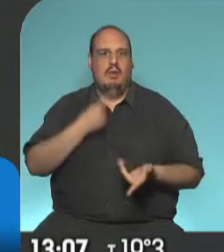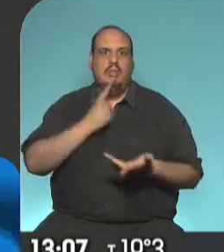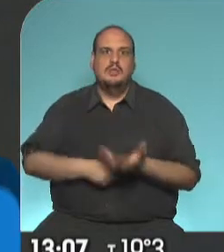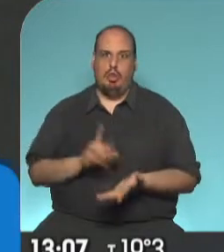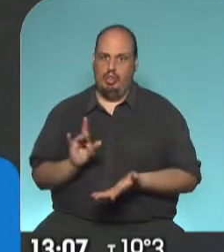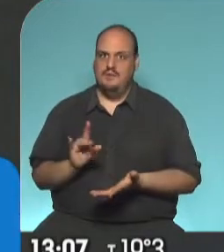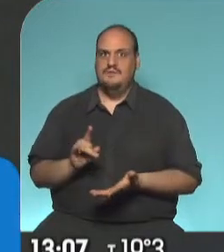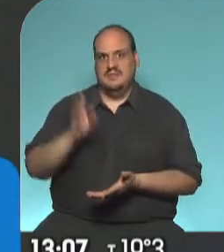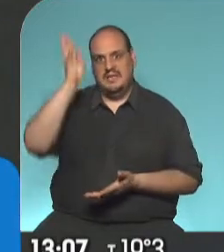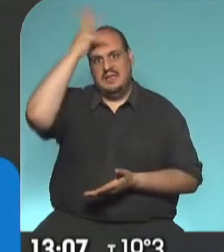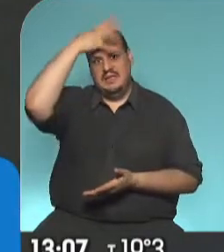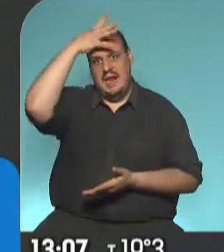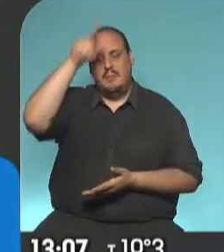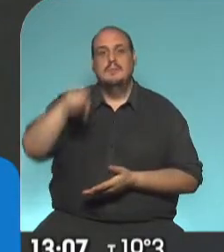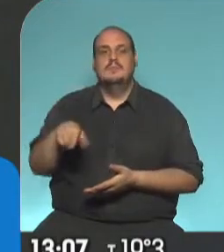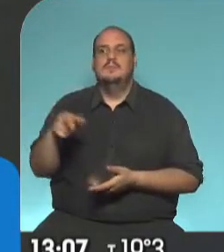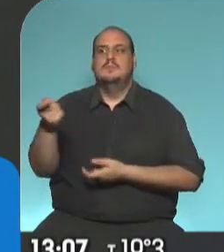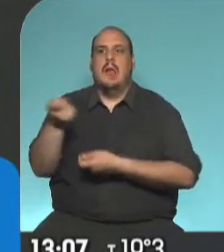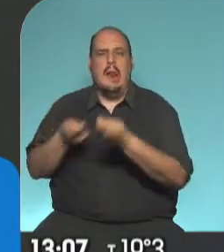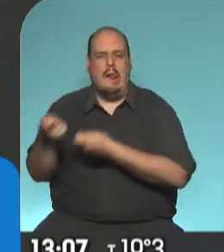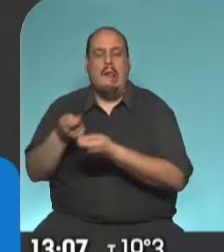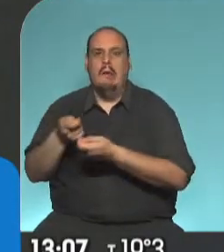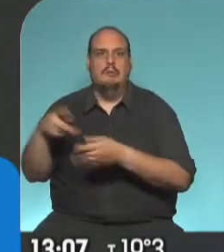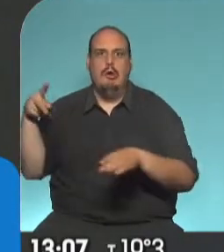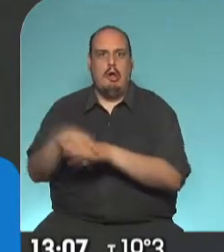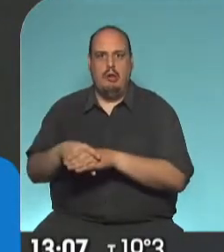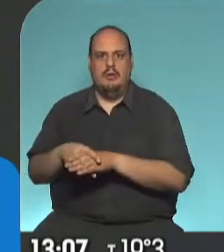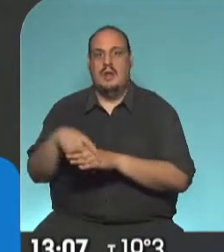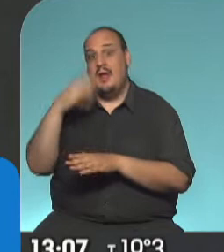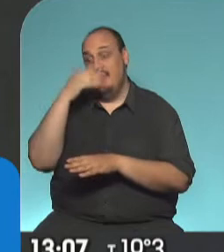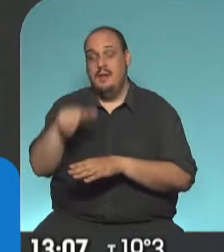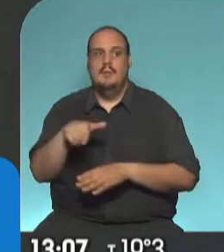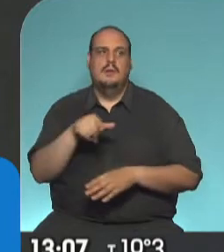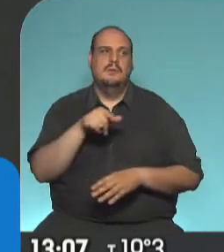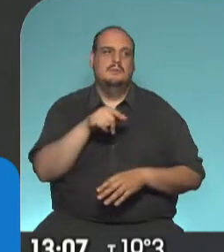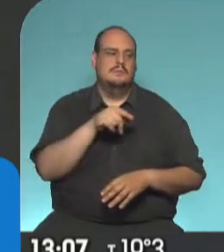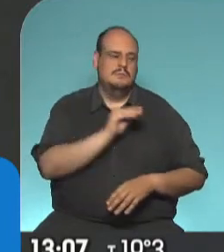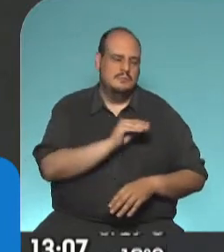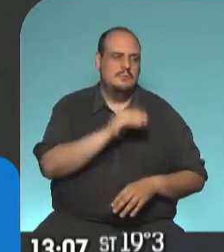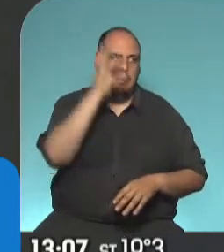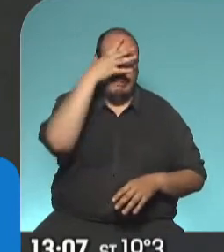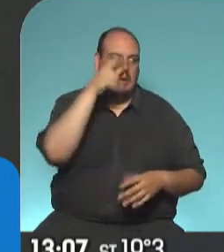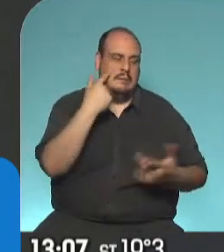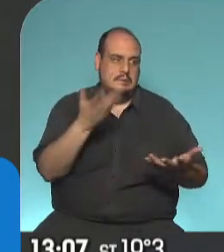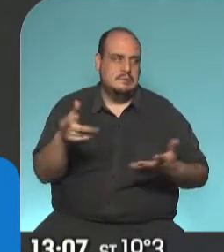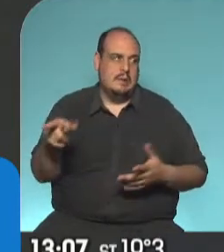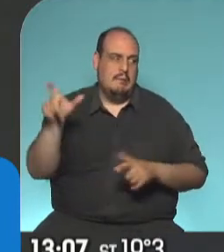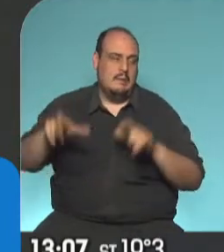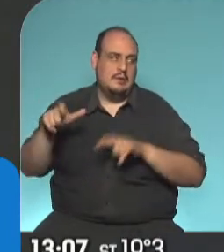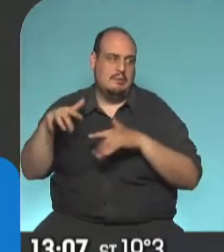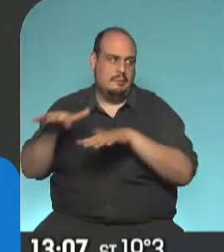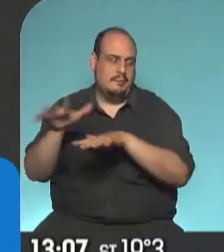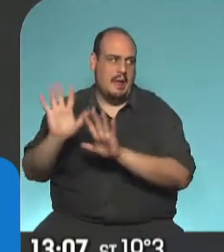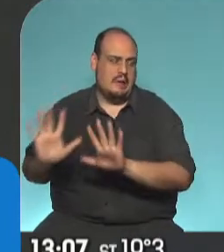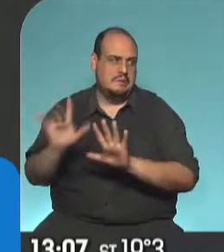es decir, bueno, interrumpimos las negociaciones. Después se ve que le hicieron reflexionar un poquito sobre eso porque había caído muy mal y en tiempos